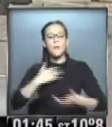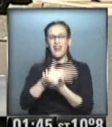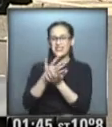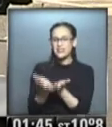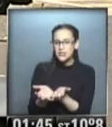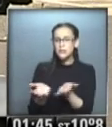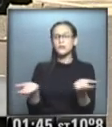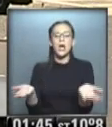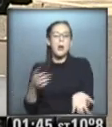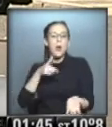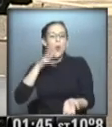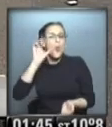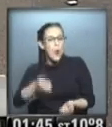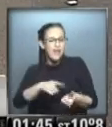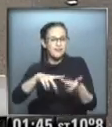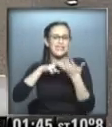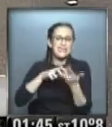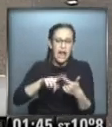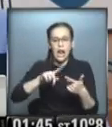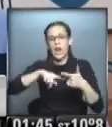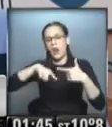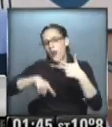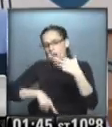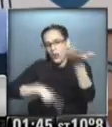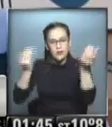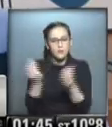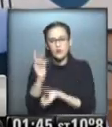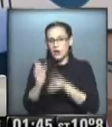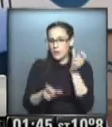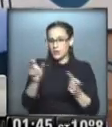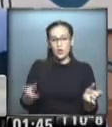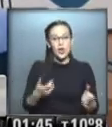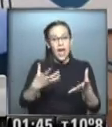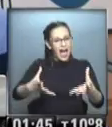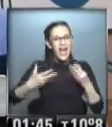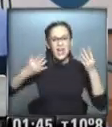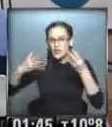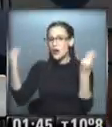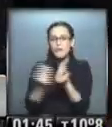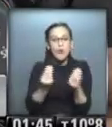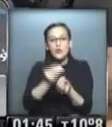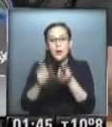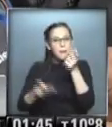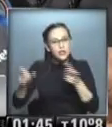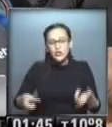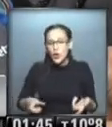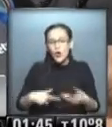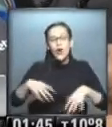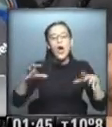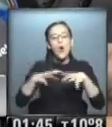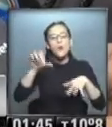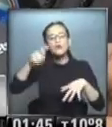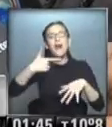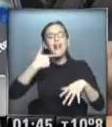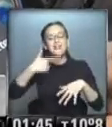incluso jueces, fiscales, defensores oficiales. De verdad, nos dieron una mano mucha gente. El CELS se incorporó activamente en